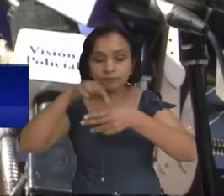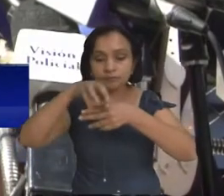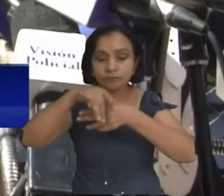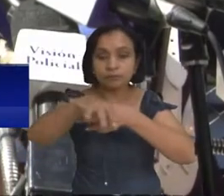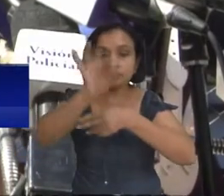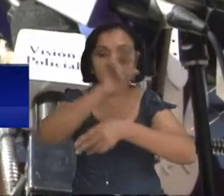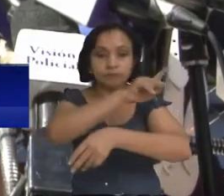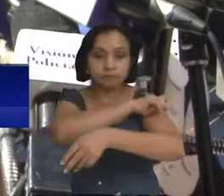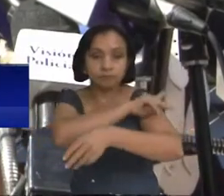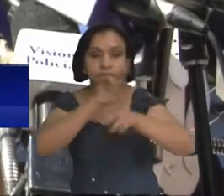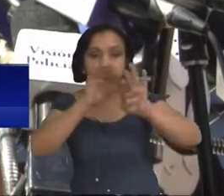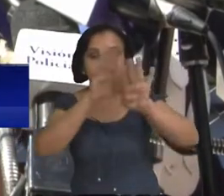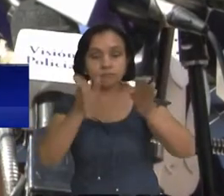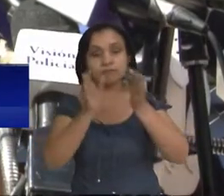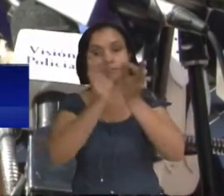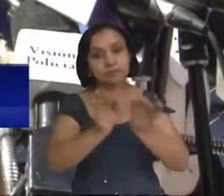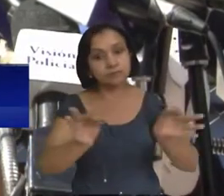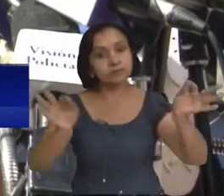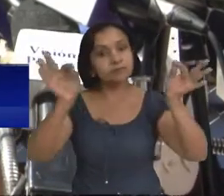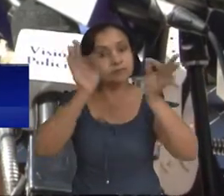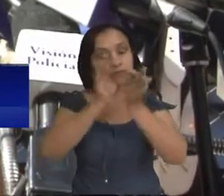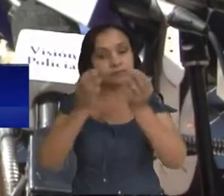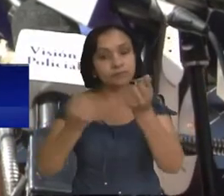un importante componente